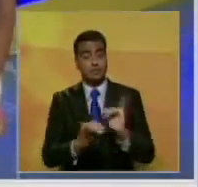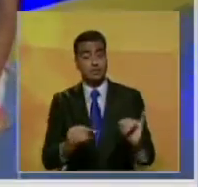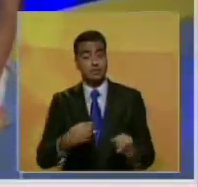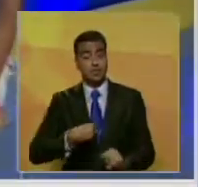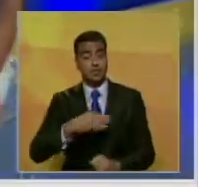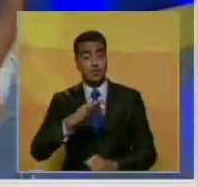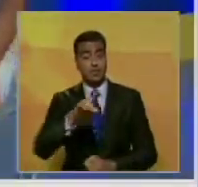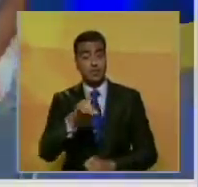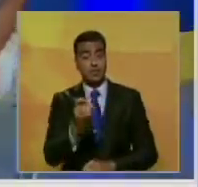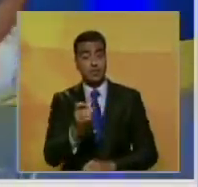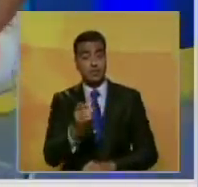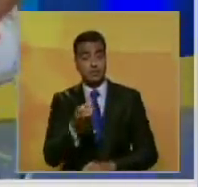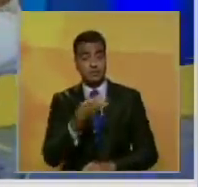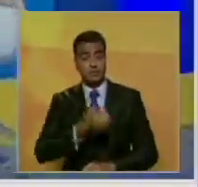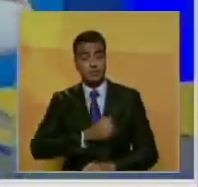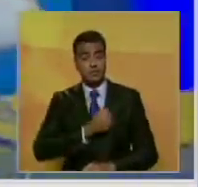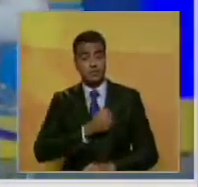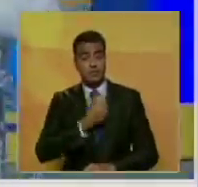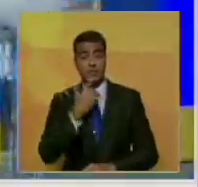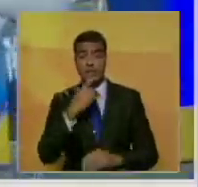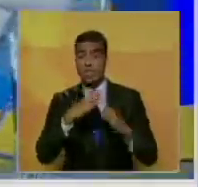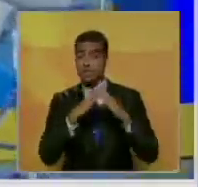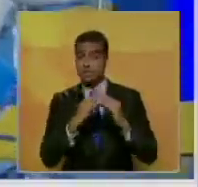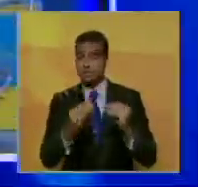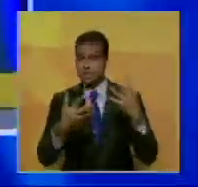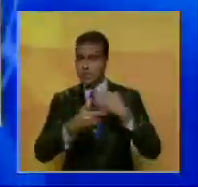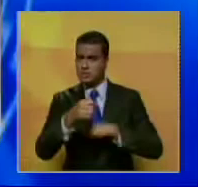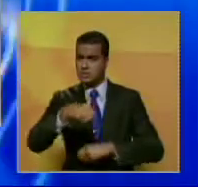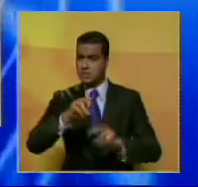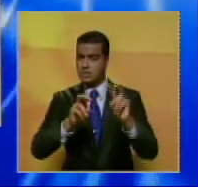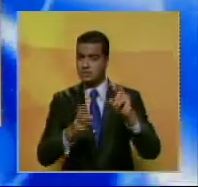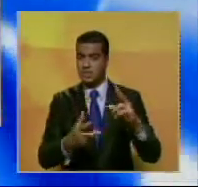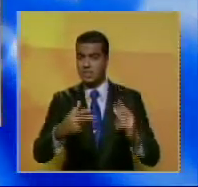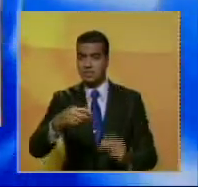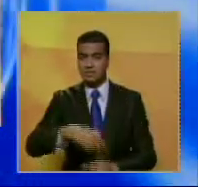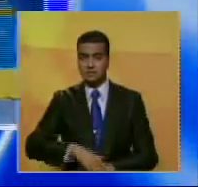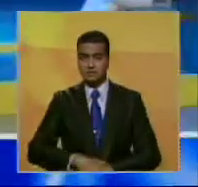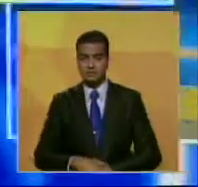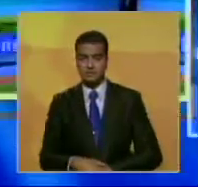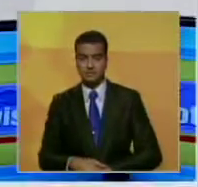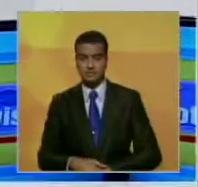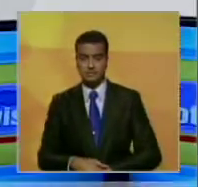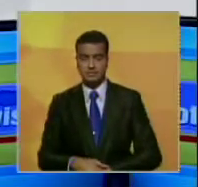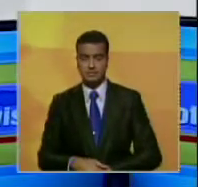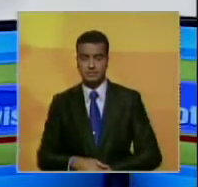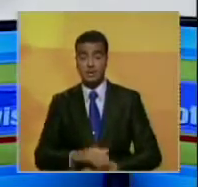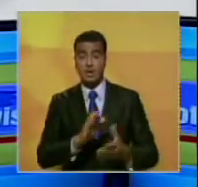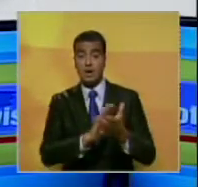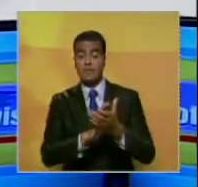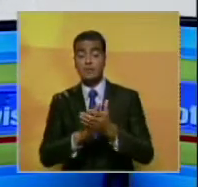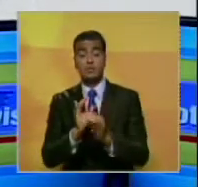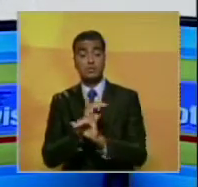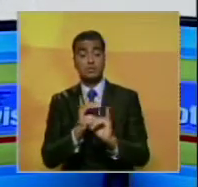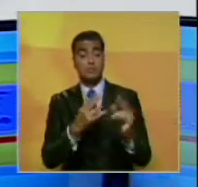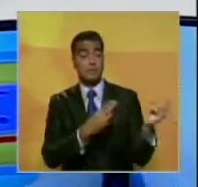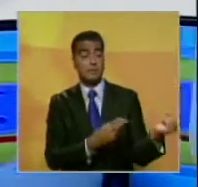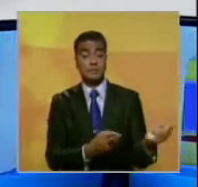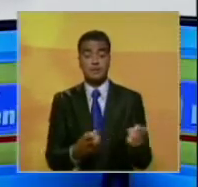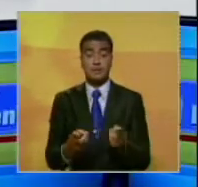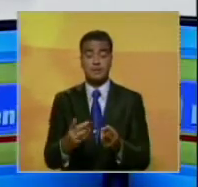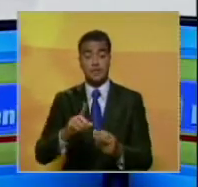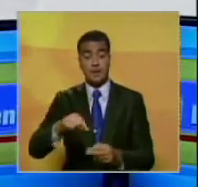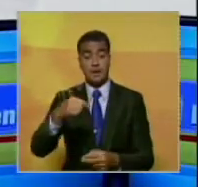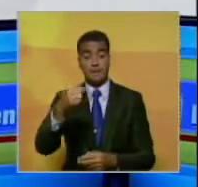Yo soy Federica Guzmán. Buen provecho para todos y nos vemos esta noche aquí en Estrenos y Estrellas. Bueno amigos, estamos listos ya para invitarles porque en